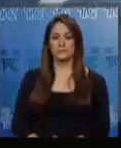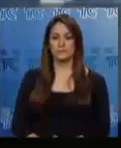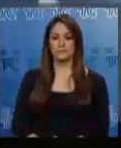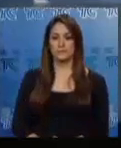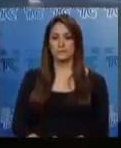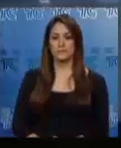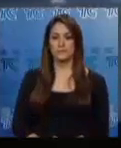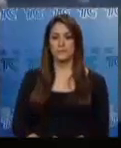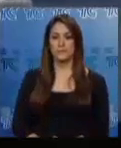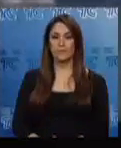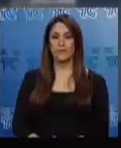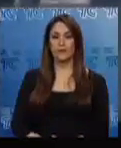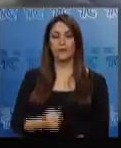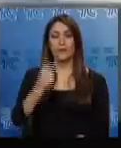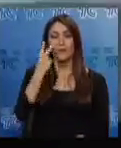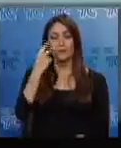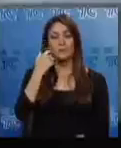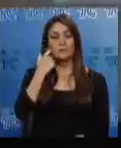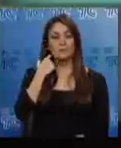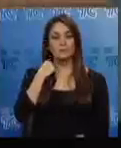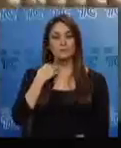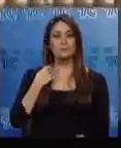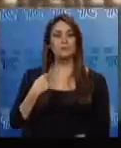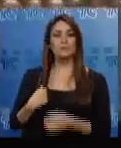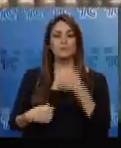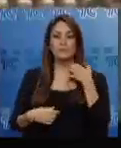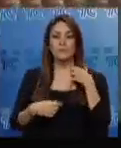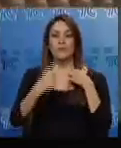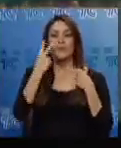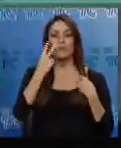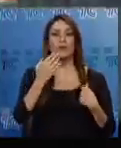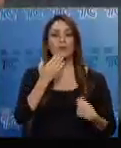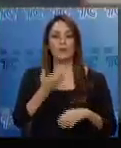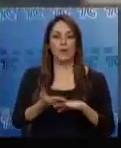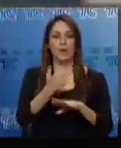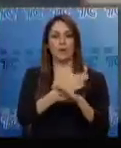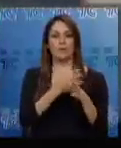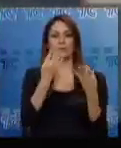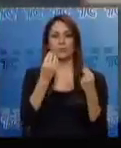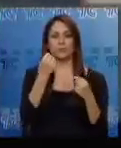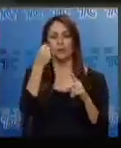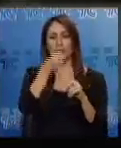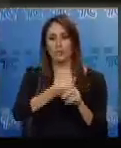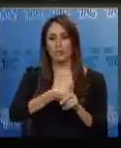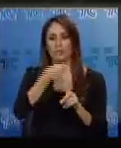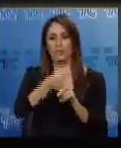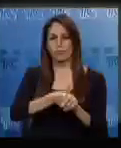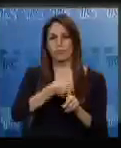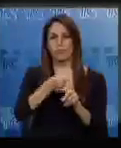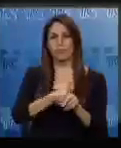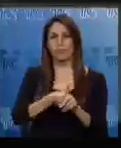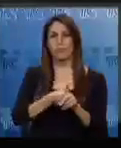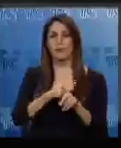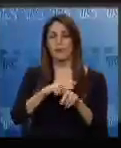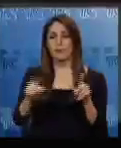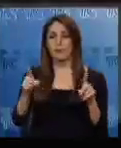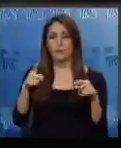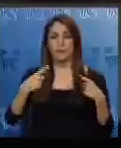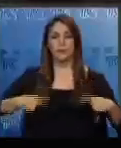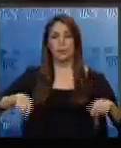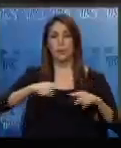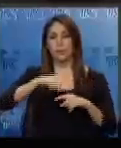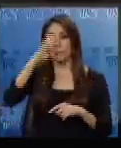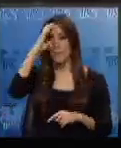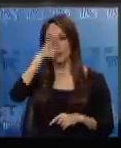uniformados las imágenes muestran varios escenarios de protesta en los últimos años donde los ataques agentes de